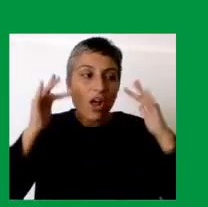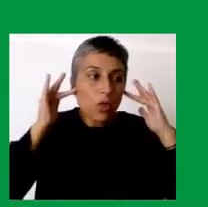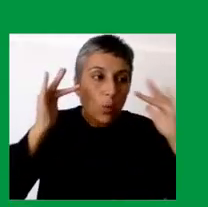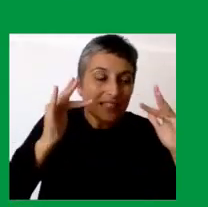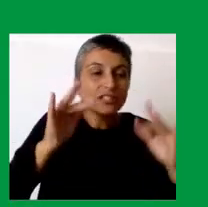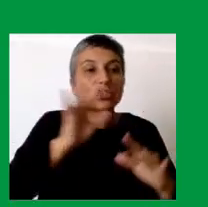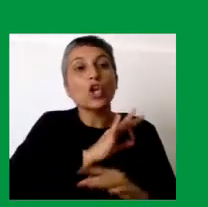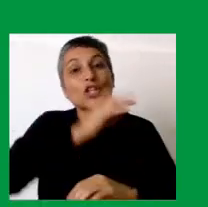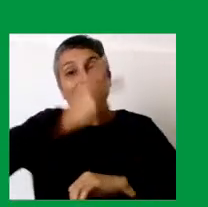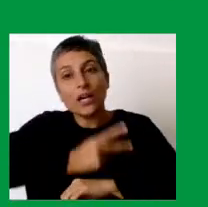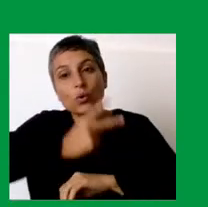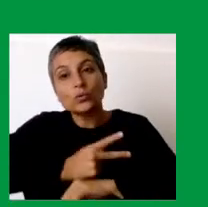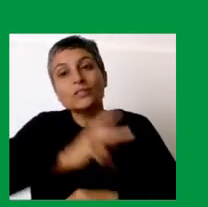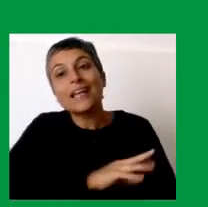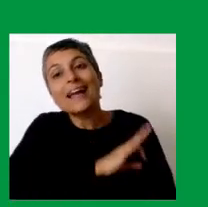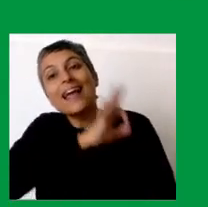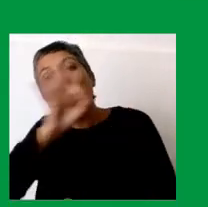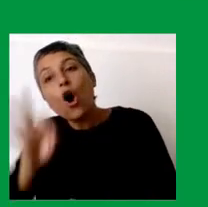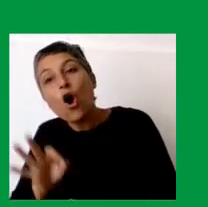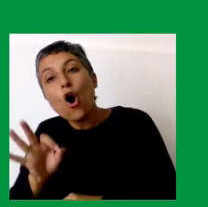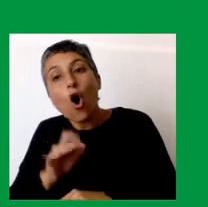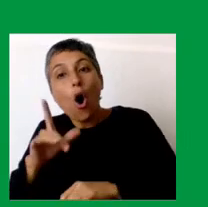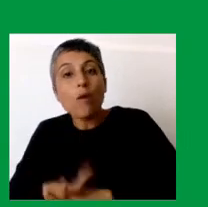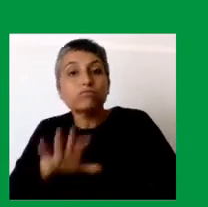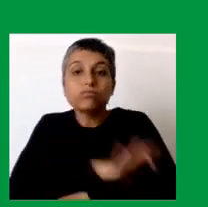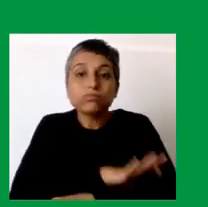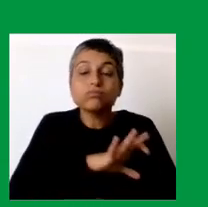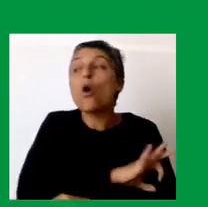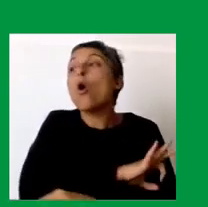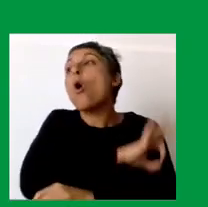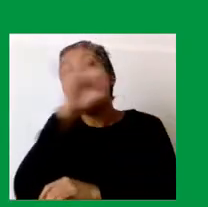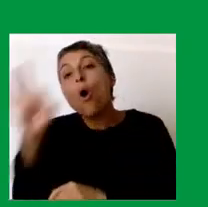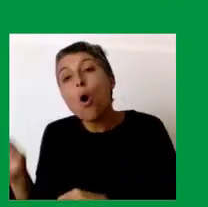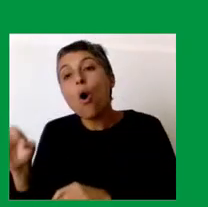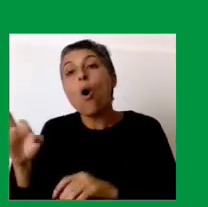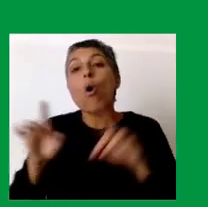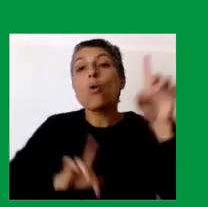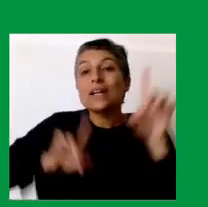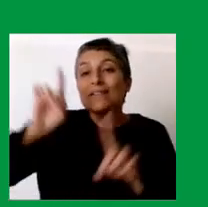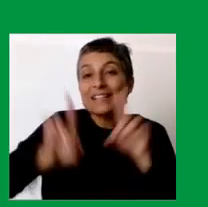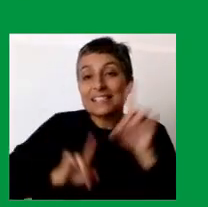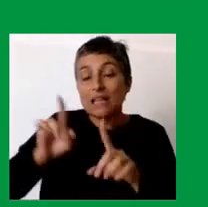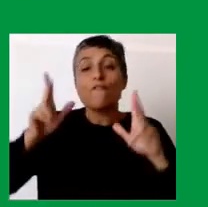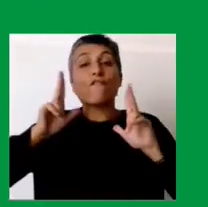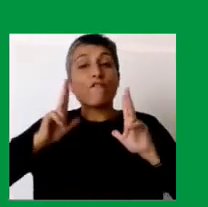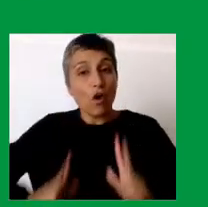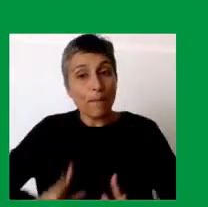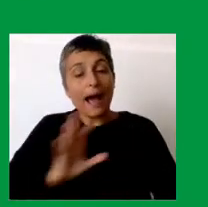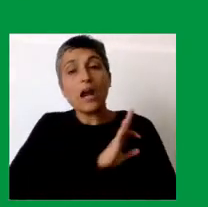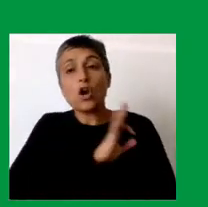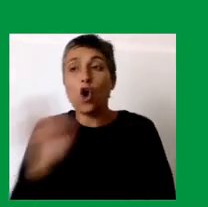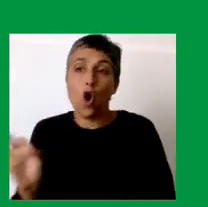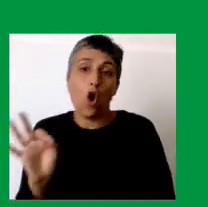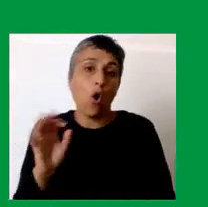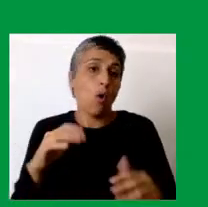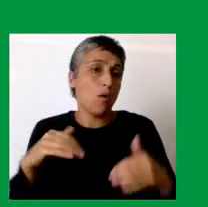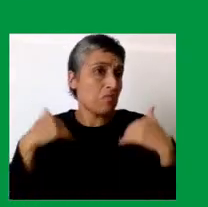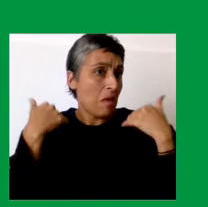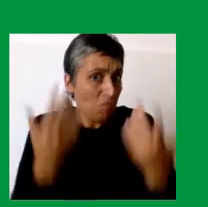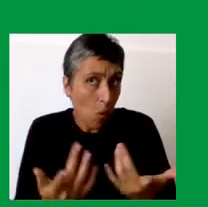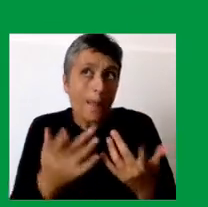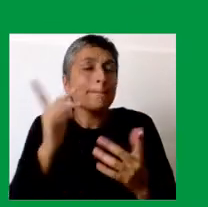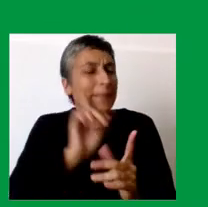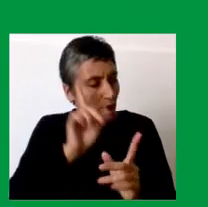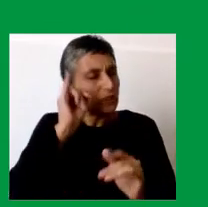de educación media, pero también los iniciales, la universidad, los espacios formales y los informales o no formales